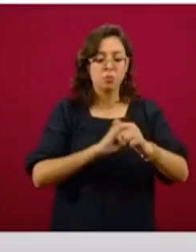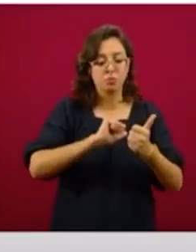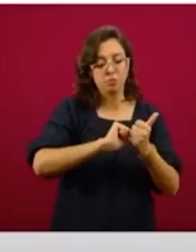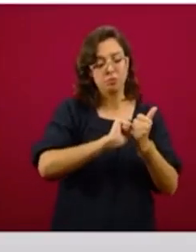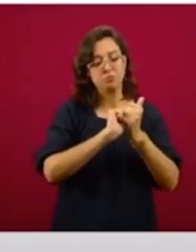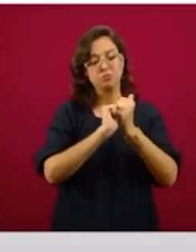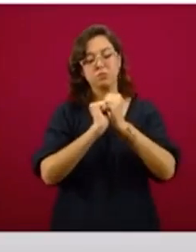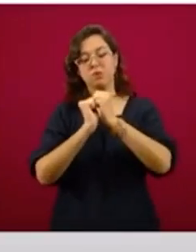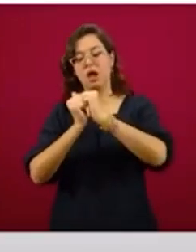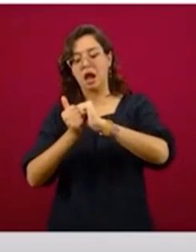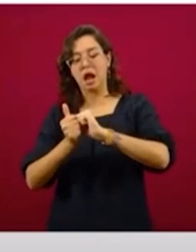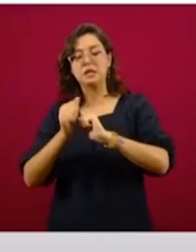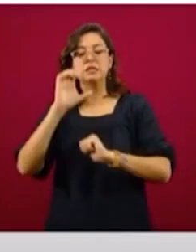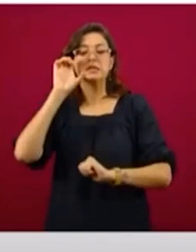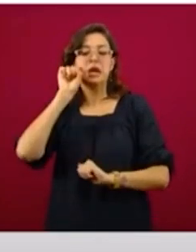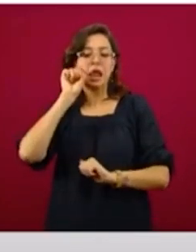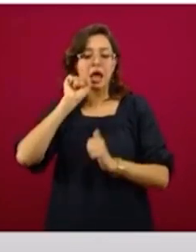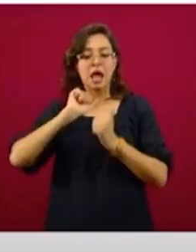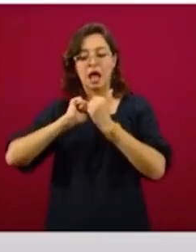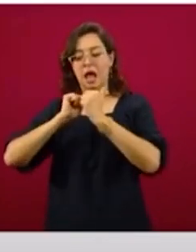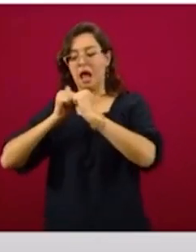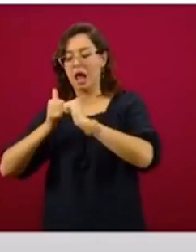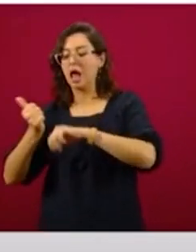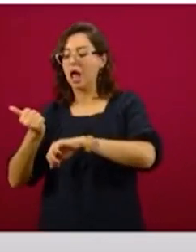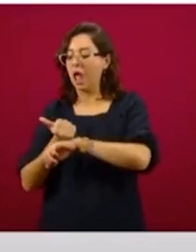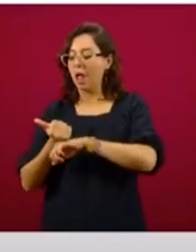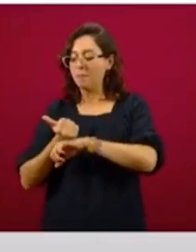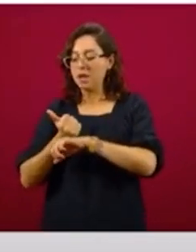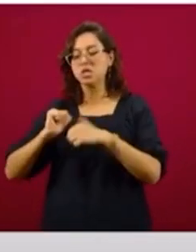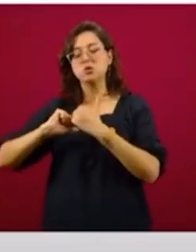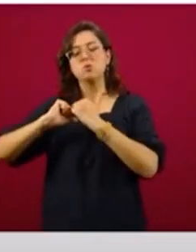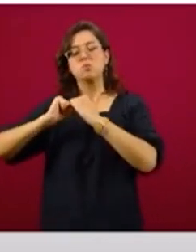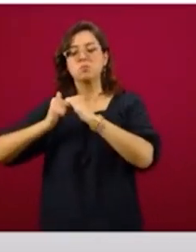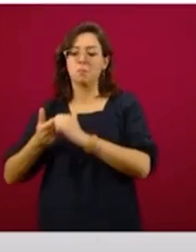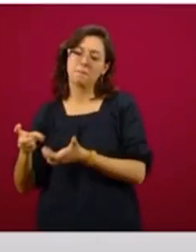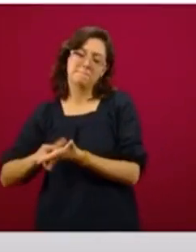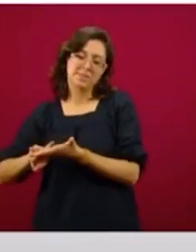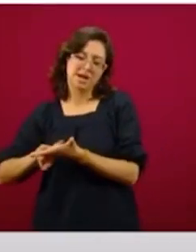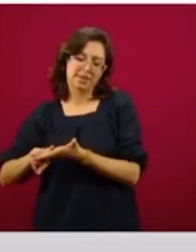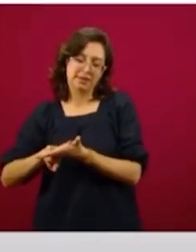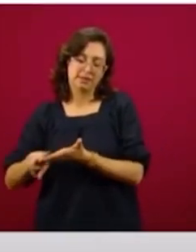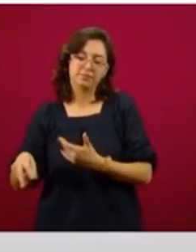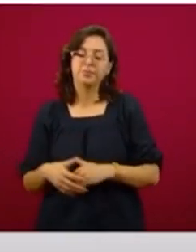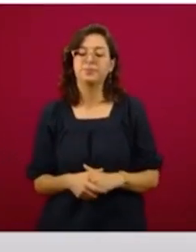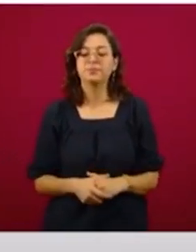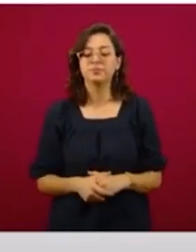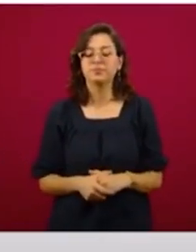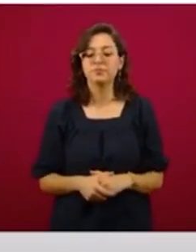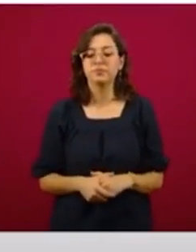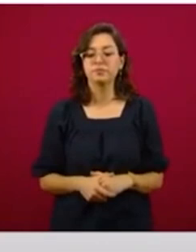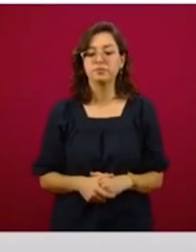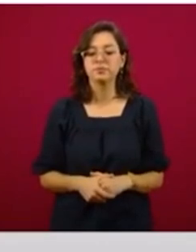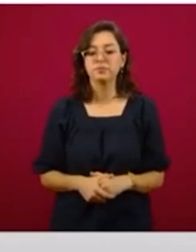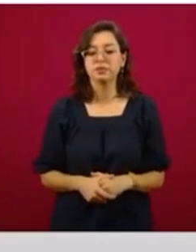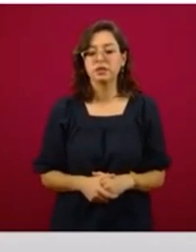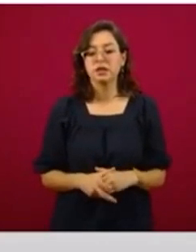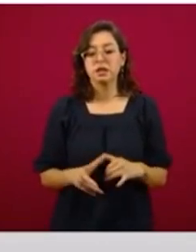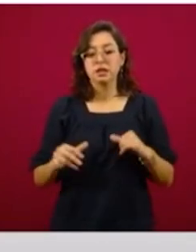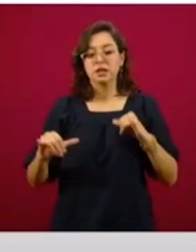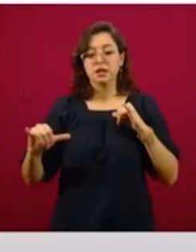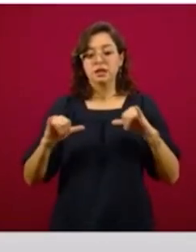a un naranja posteriormente a un amarillo hasta tener una recuperación este es el mapa